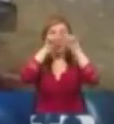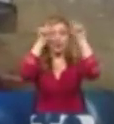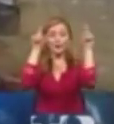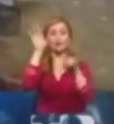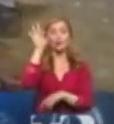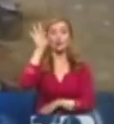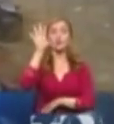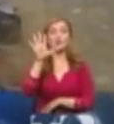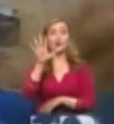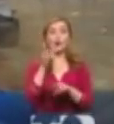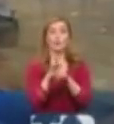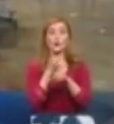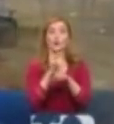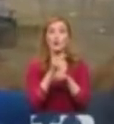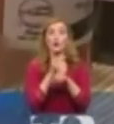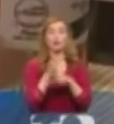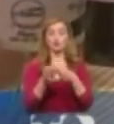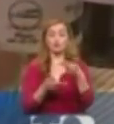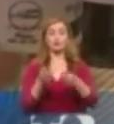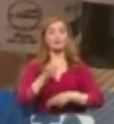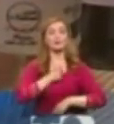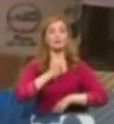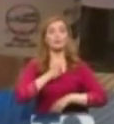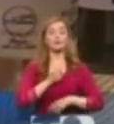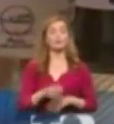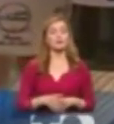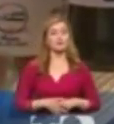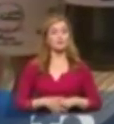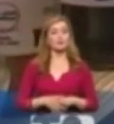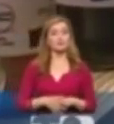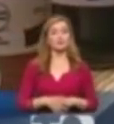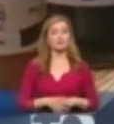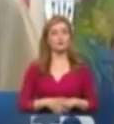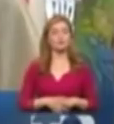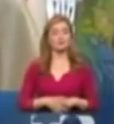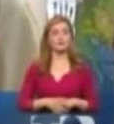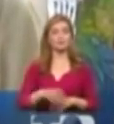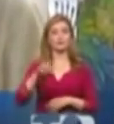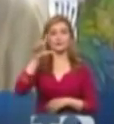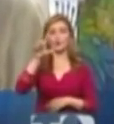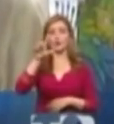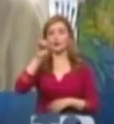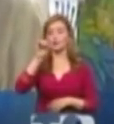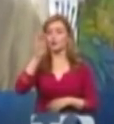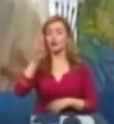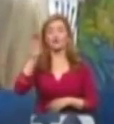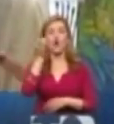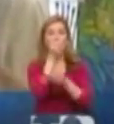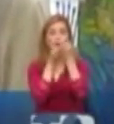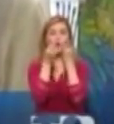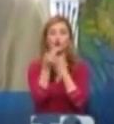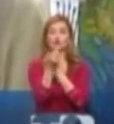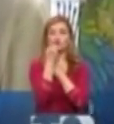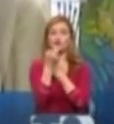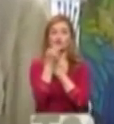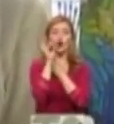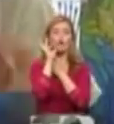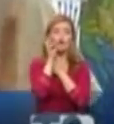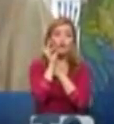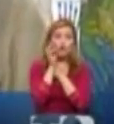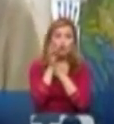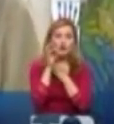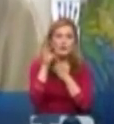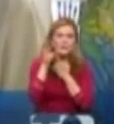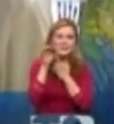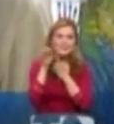sus productos y sus emprendimientos. Nosotros somos la empresa Libú, significa alimento bueno, nos dedicamos a las frutas deshidratadas. Tenemos